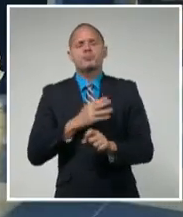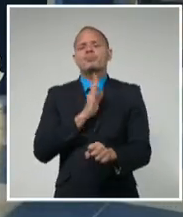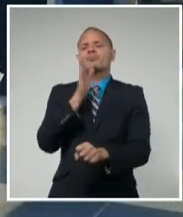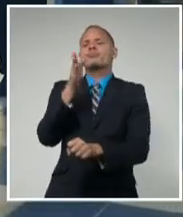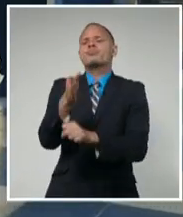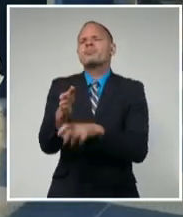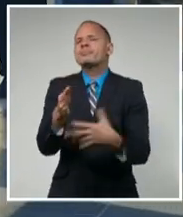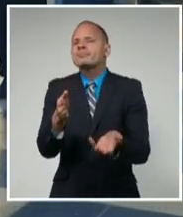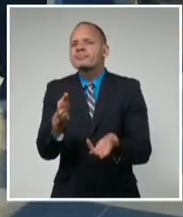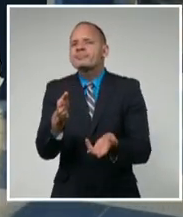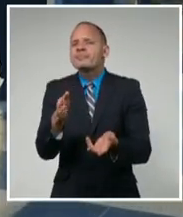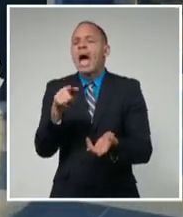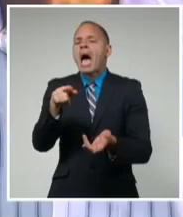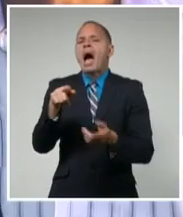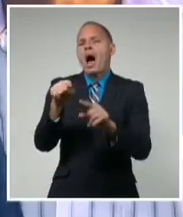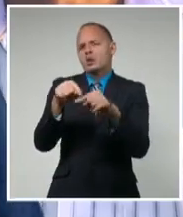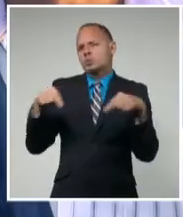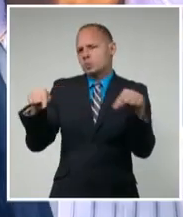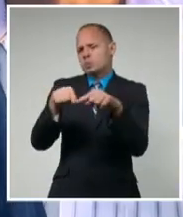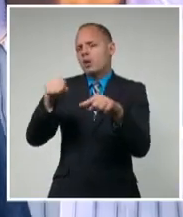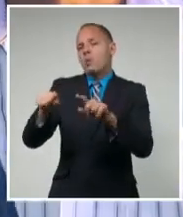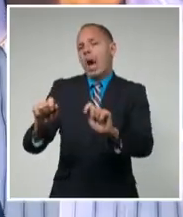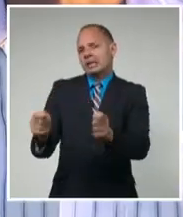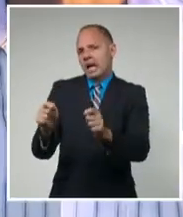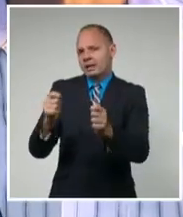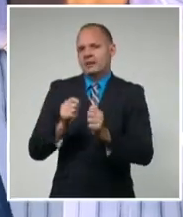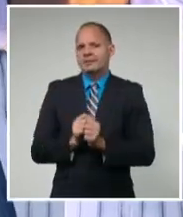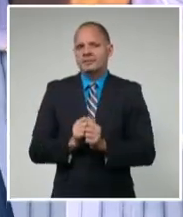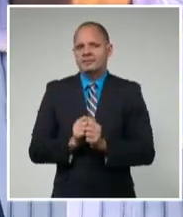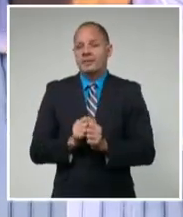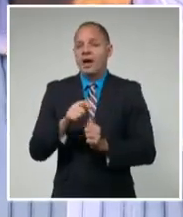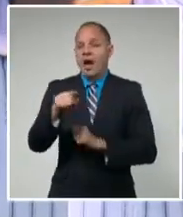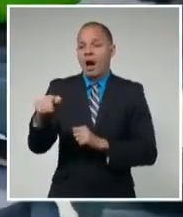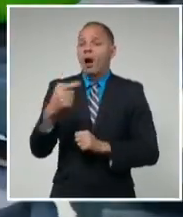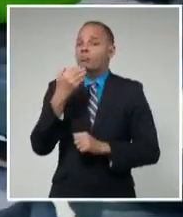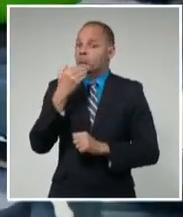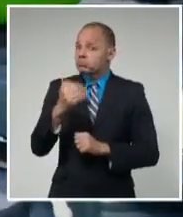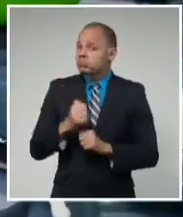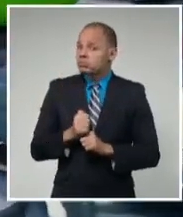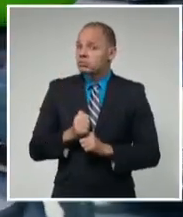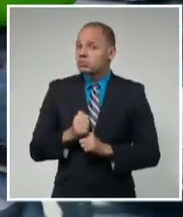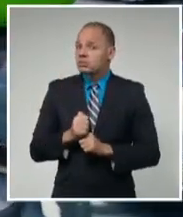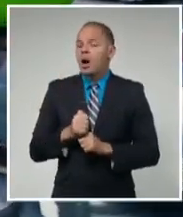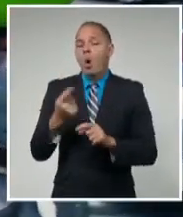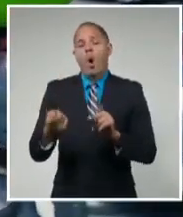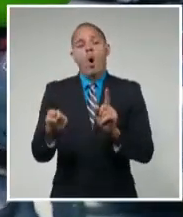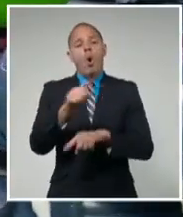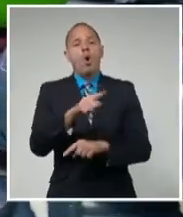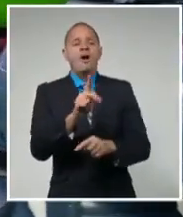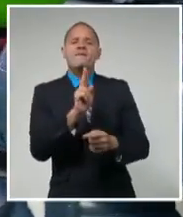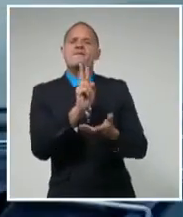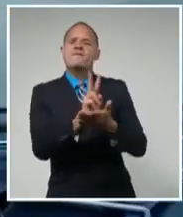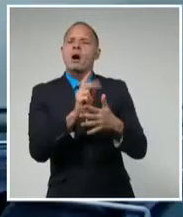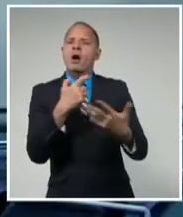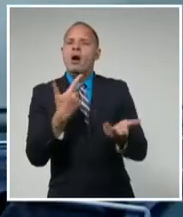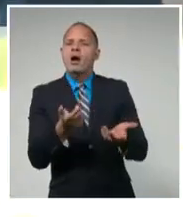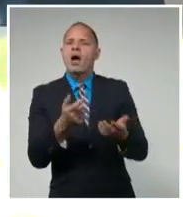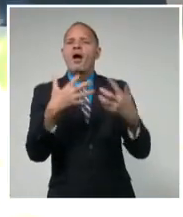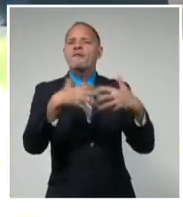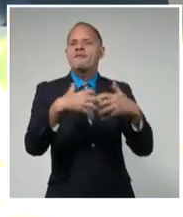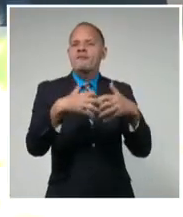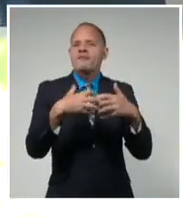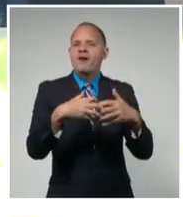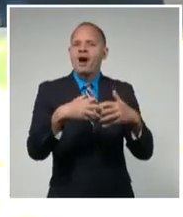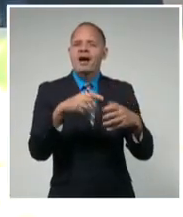del Atlántico, instalaciones turísticas de la marca E de la Corporación Cumanacán y la hilandería Inajiro Asanuma, esta última una de